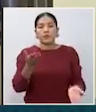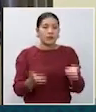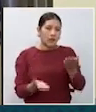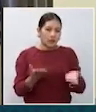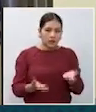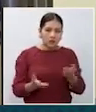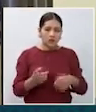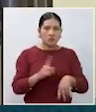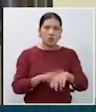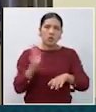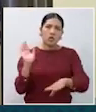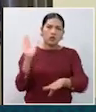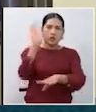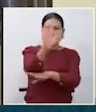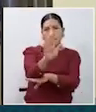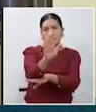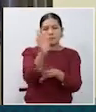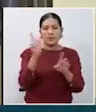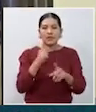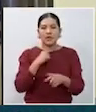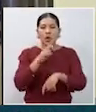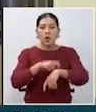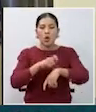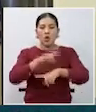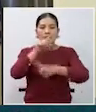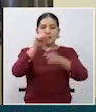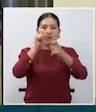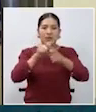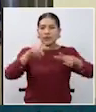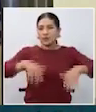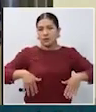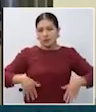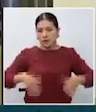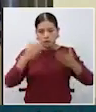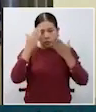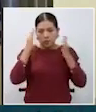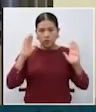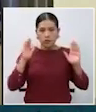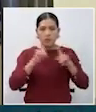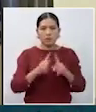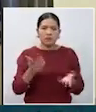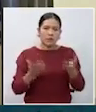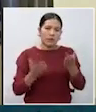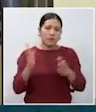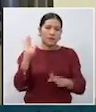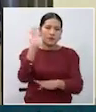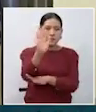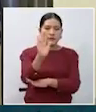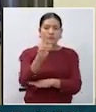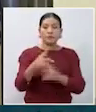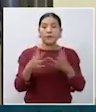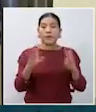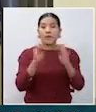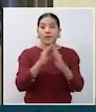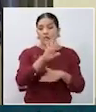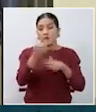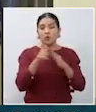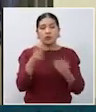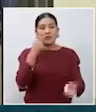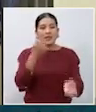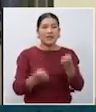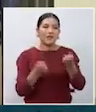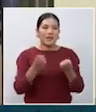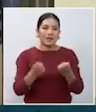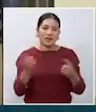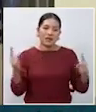va a ser en horas de la tarde, no tenemos una hora exacta, pero sí nosotros vamos a hacer una evaluación de todo lo que ha